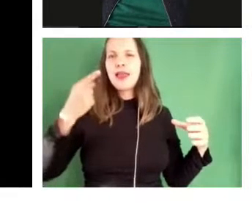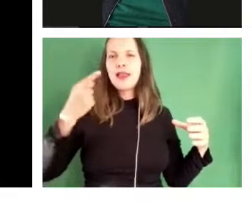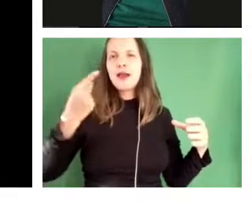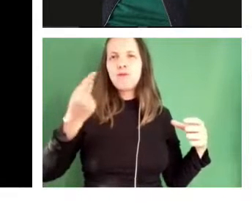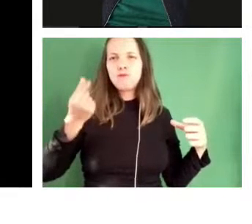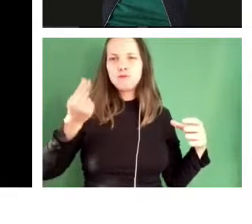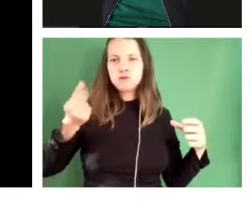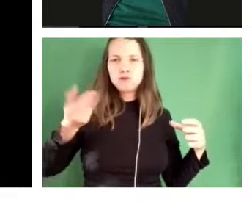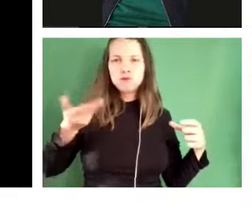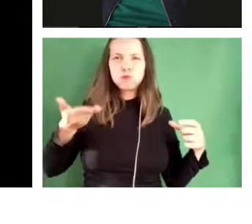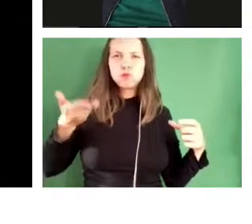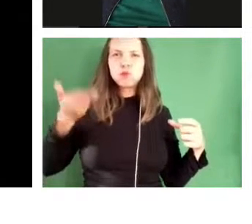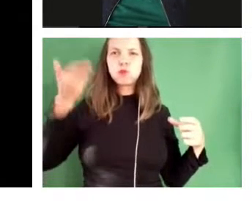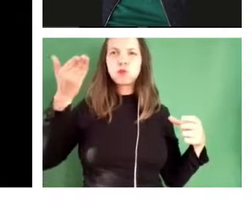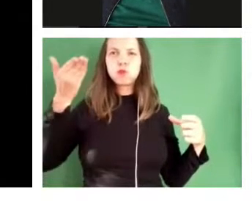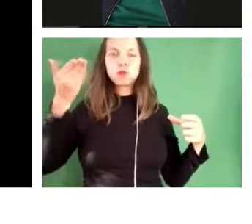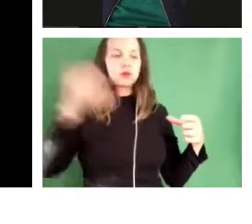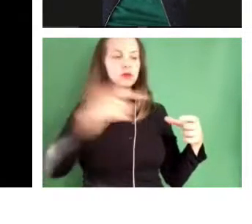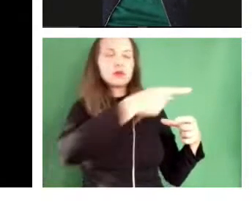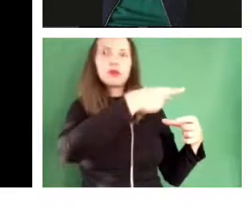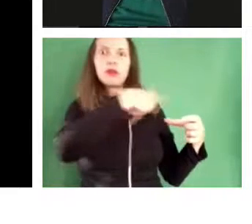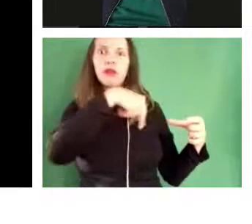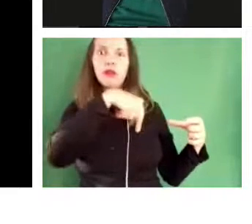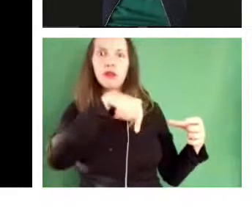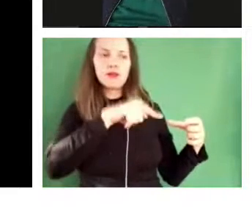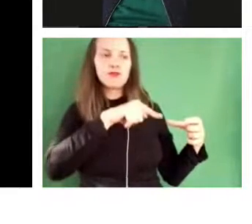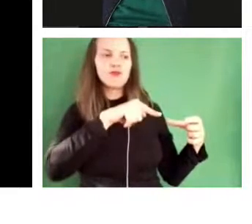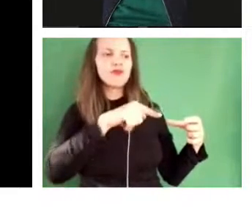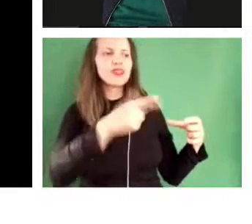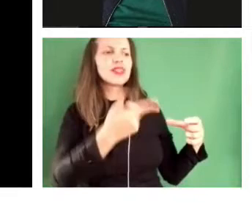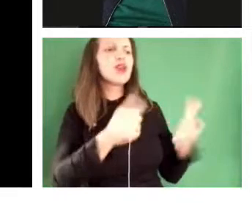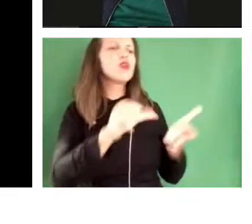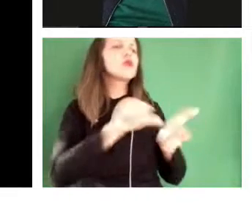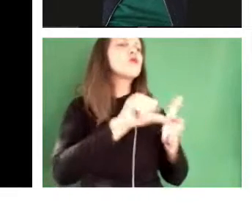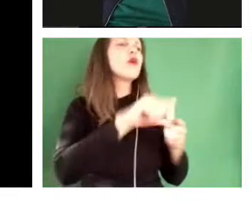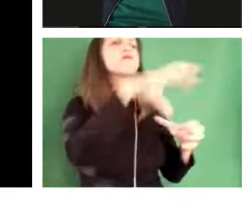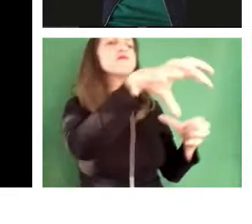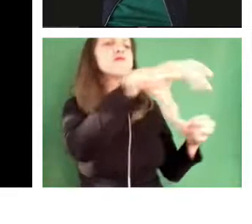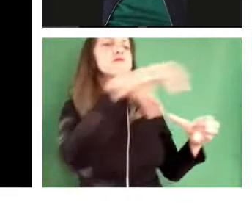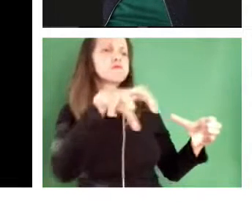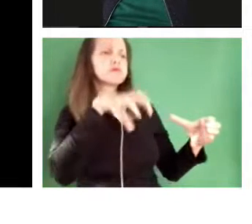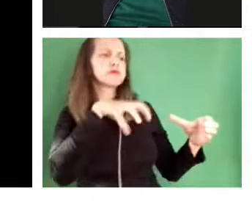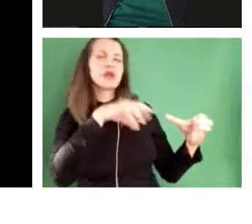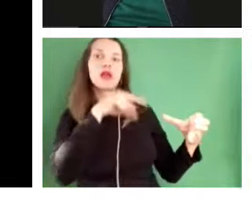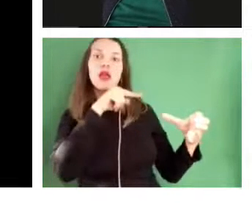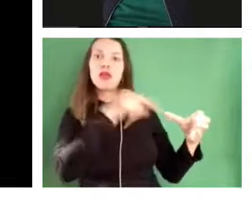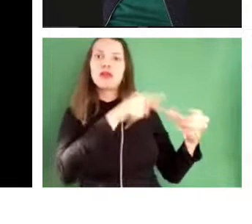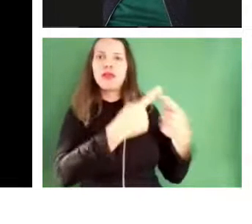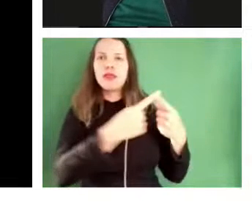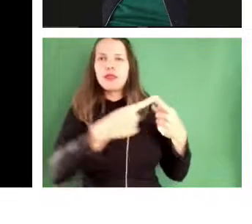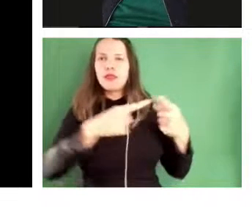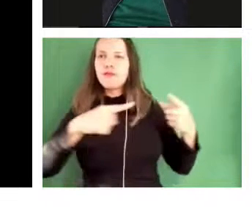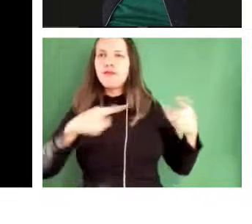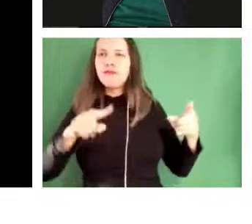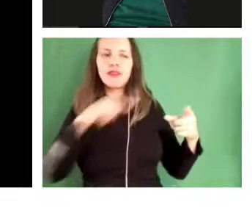en el desarrollo del resto de un poco de la ciudad. Marcamos nosotros la pauta un poco en el desarrollo